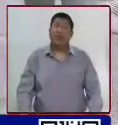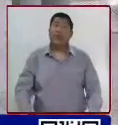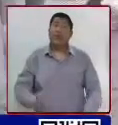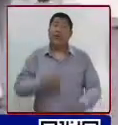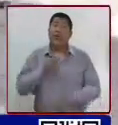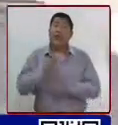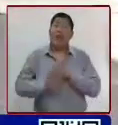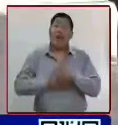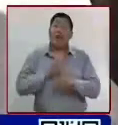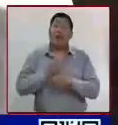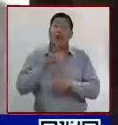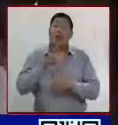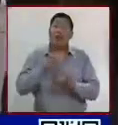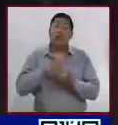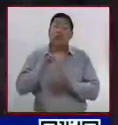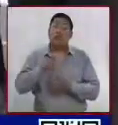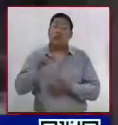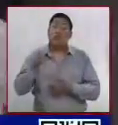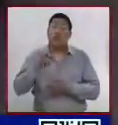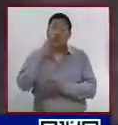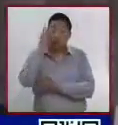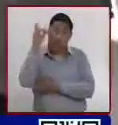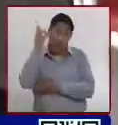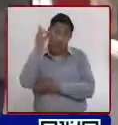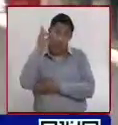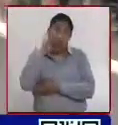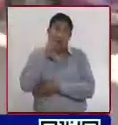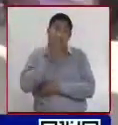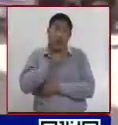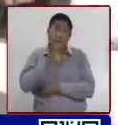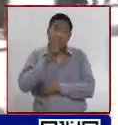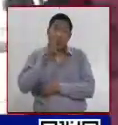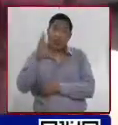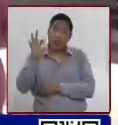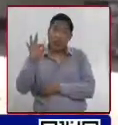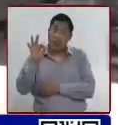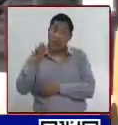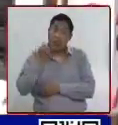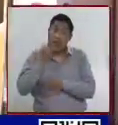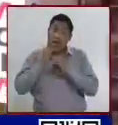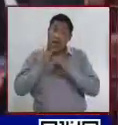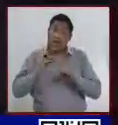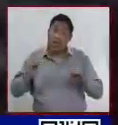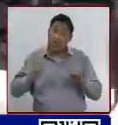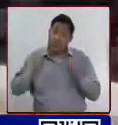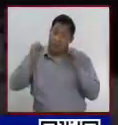Gestión 2022, en todo el país se registraron 379